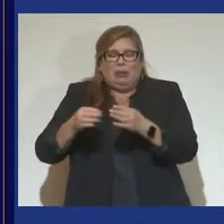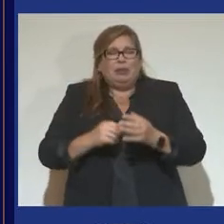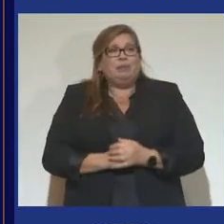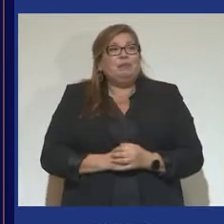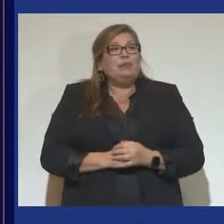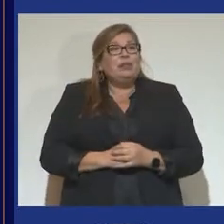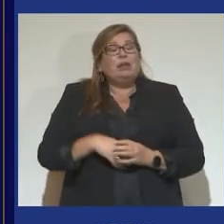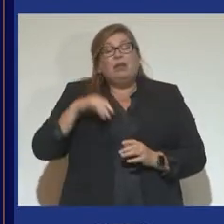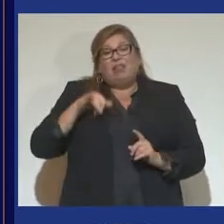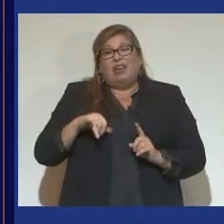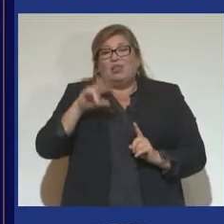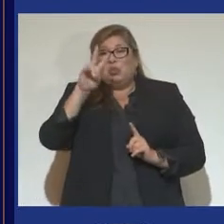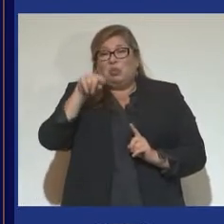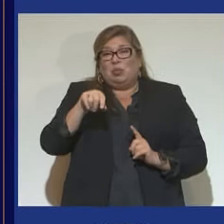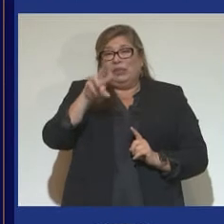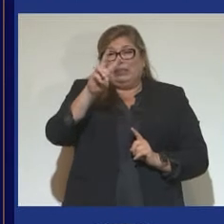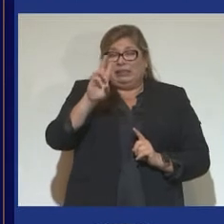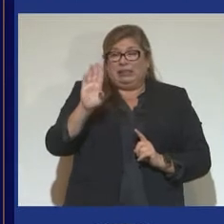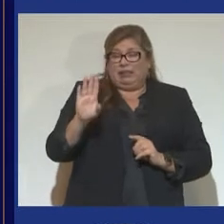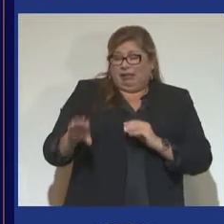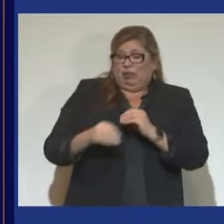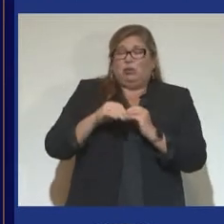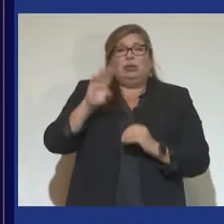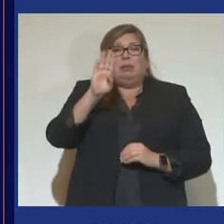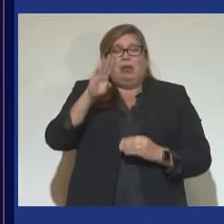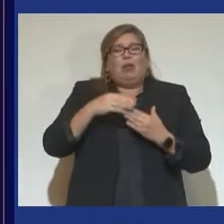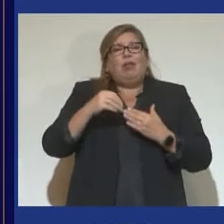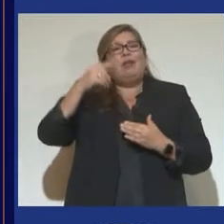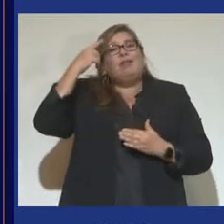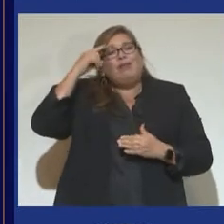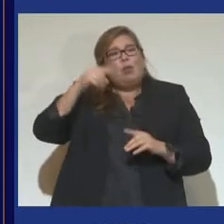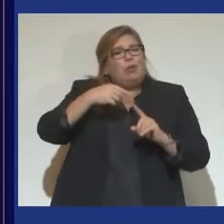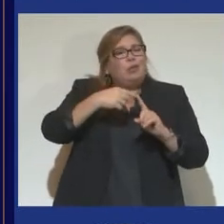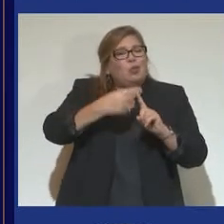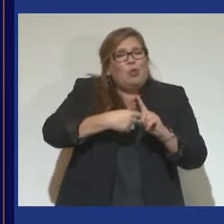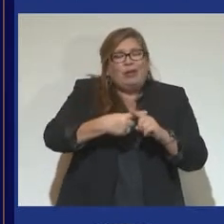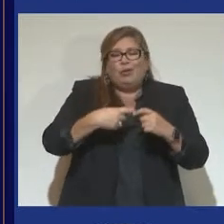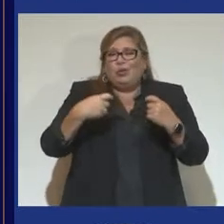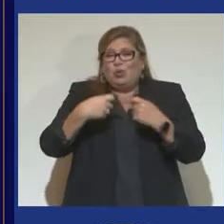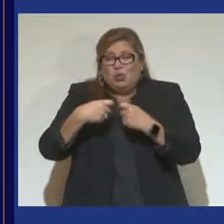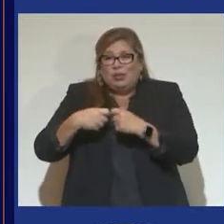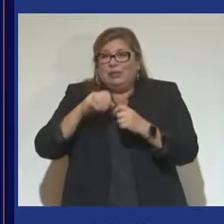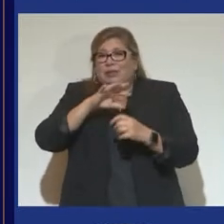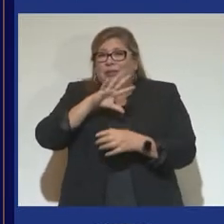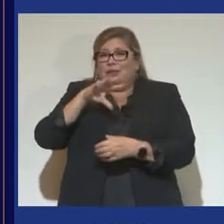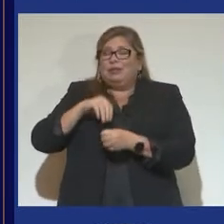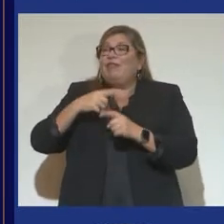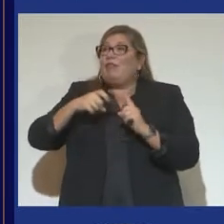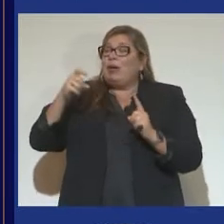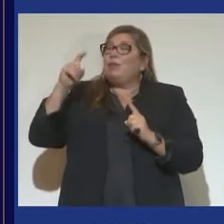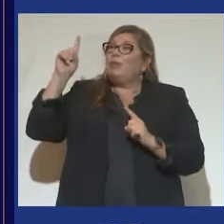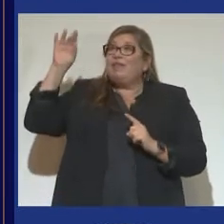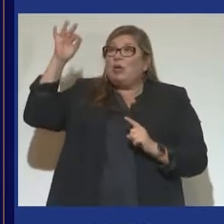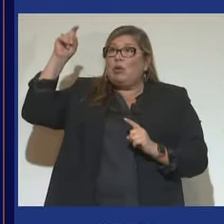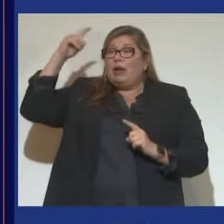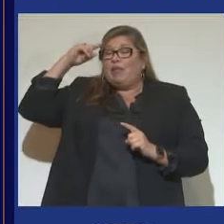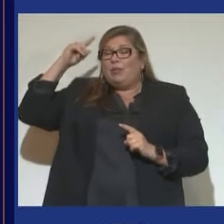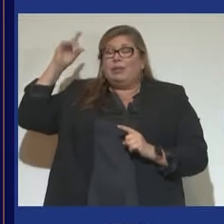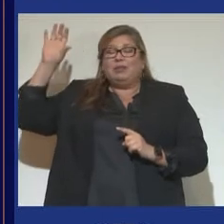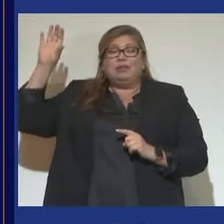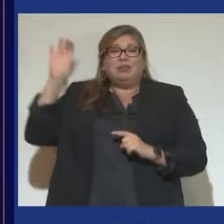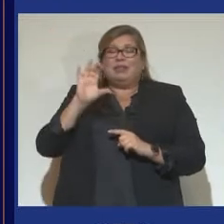ese número que viene reflejado en la transparencia para el alquiler y para servicios residenciales